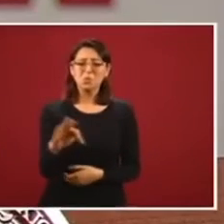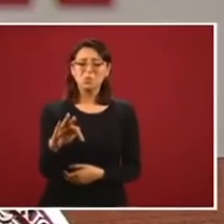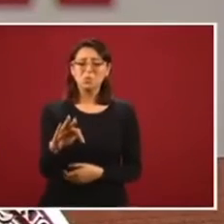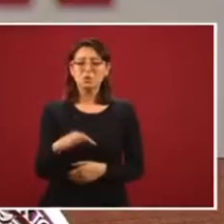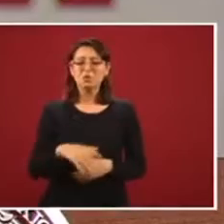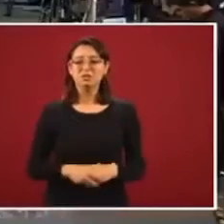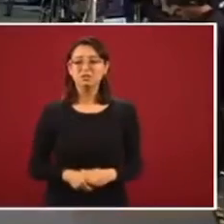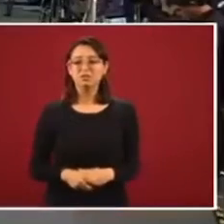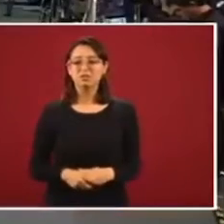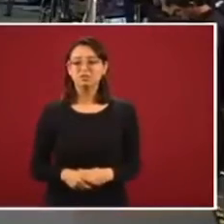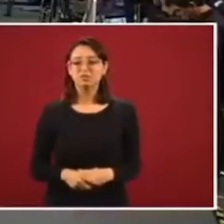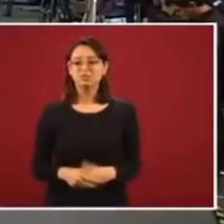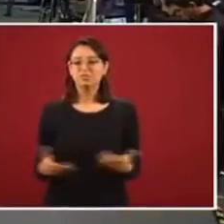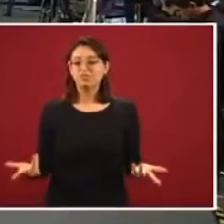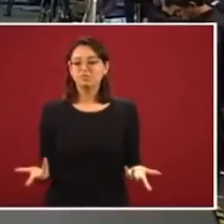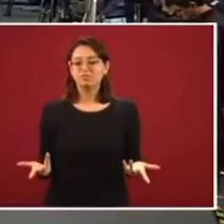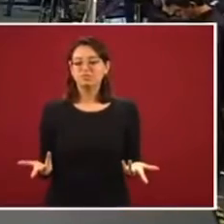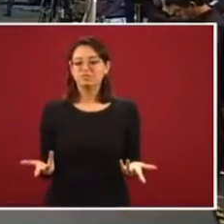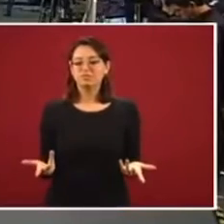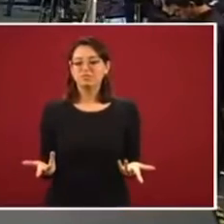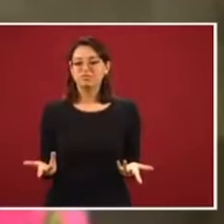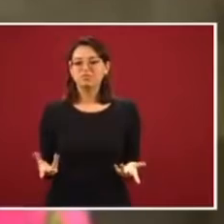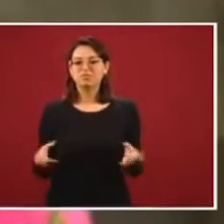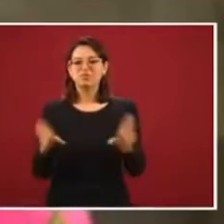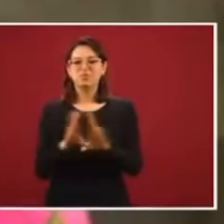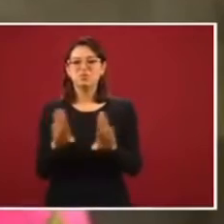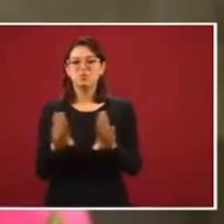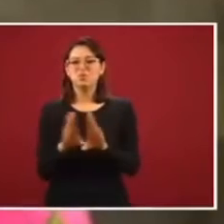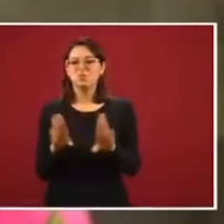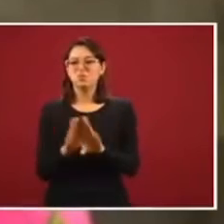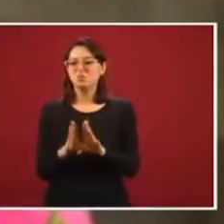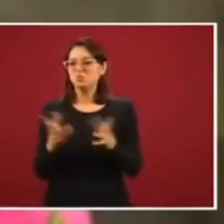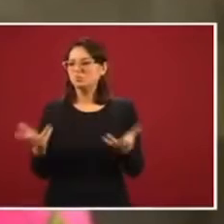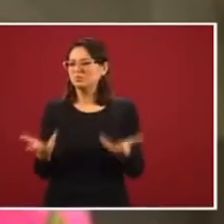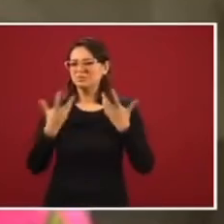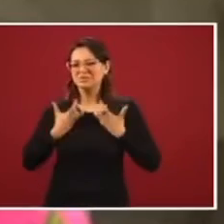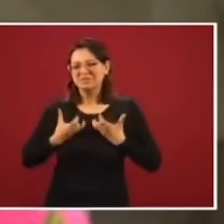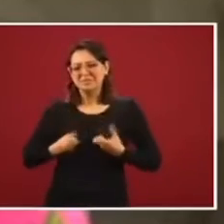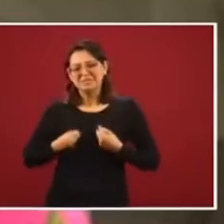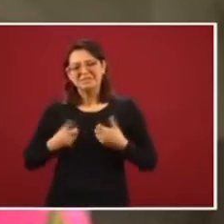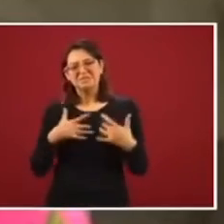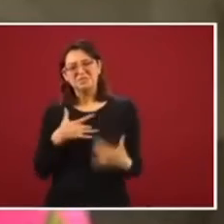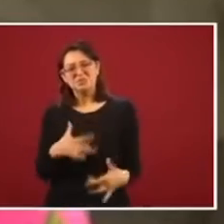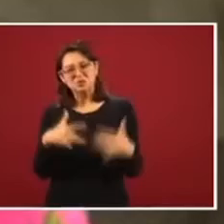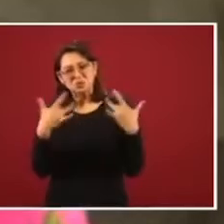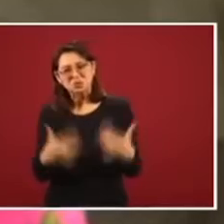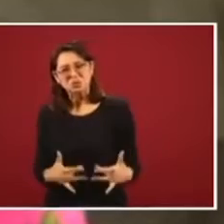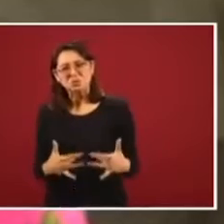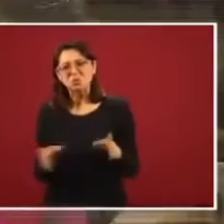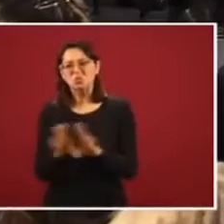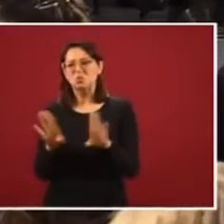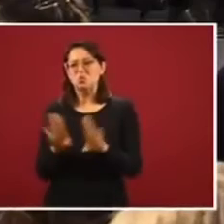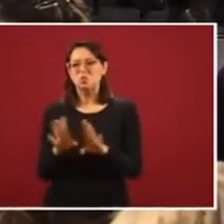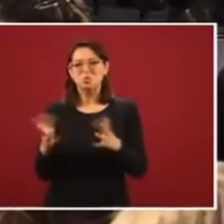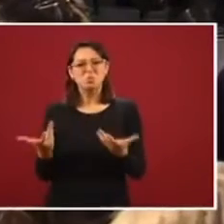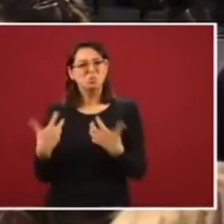¿Cómo manifestar el dolor que están viendo ante el asesinato en esas características? Yo lo entiendo muy bien, lo